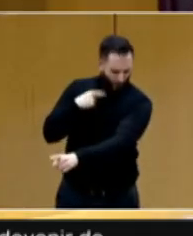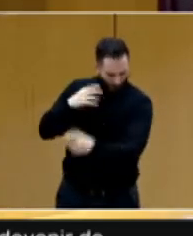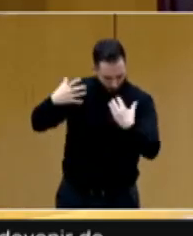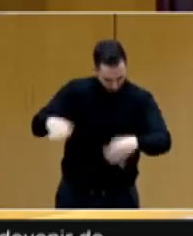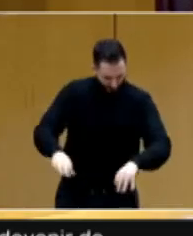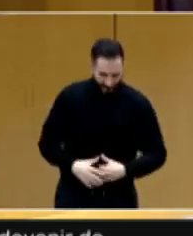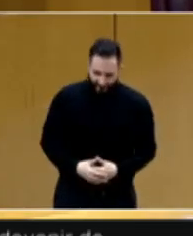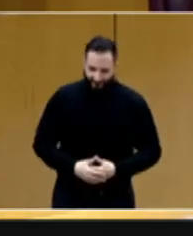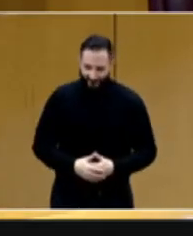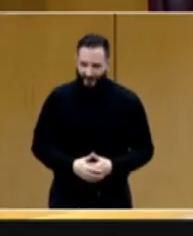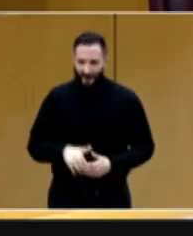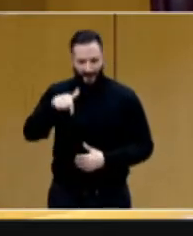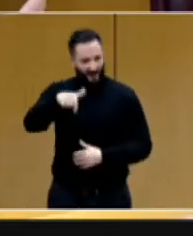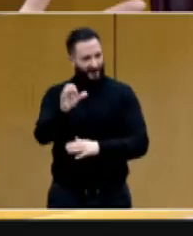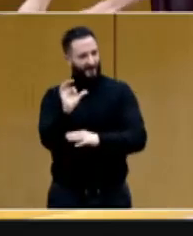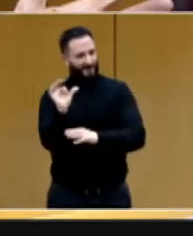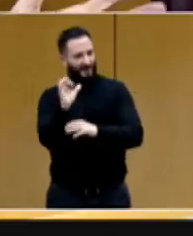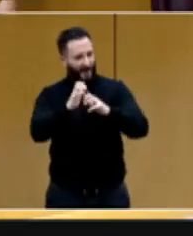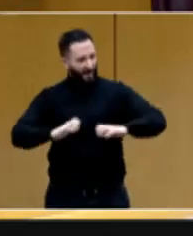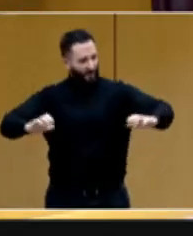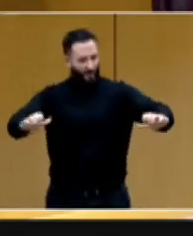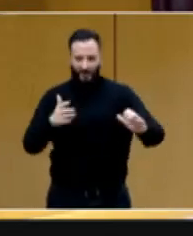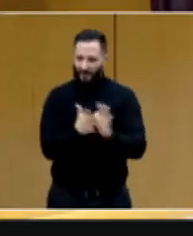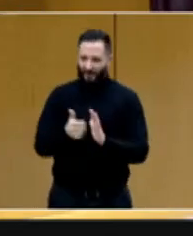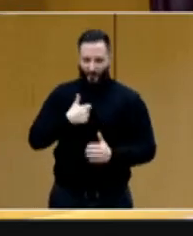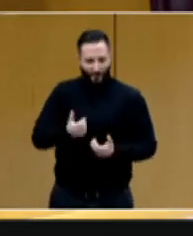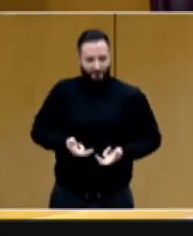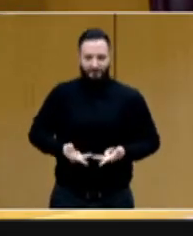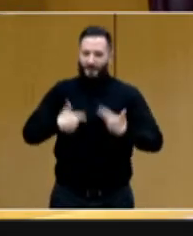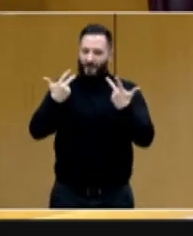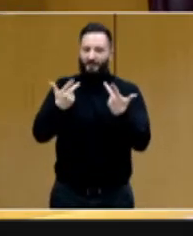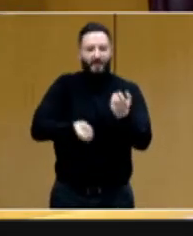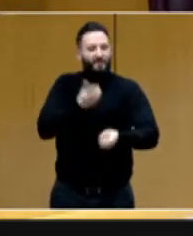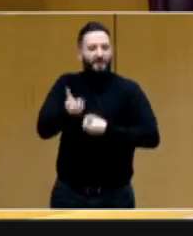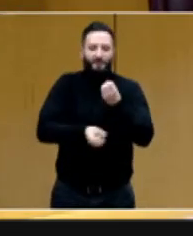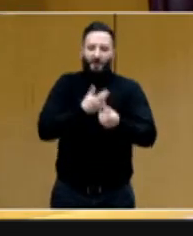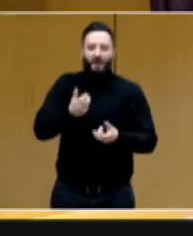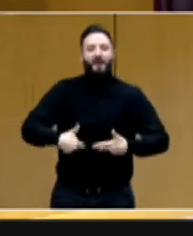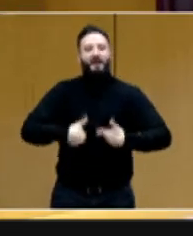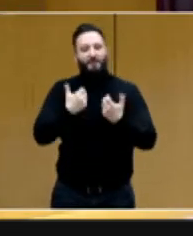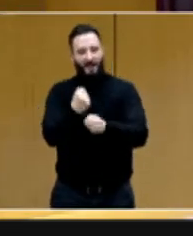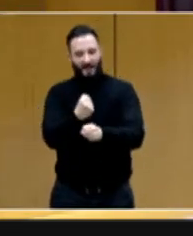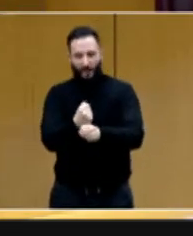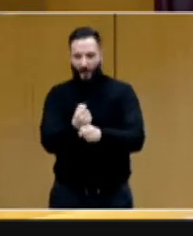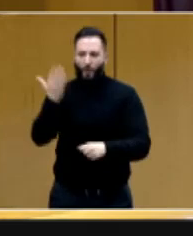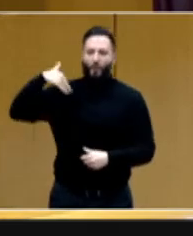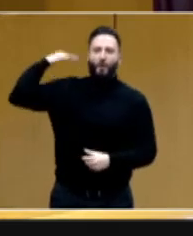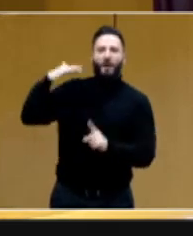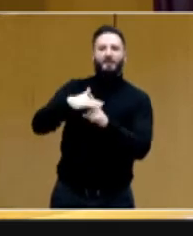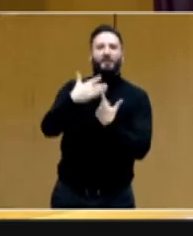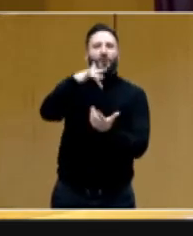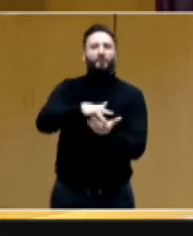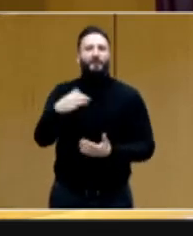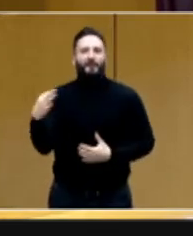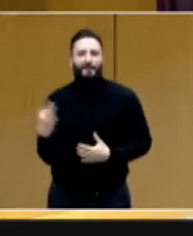estamos en el senado por lo tanto tengo libertad de expresión y Libertad de palabra Qué pasó pues lo que pasó fue que el lastre que supuso